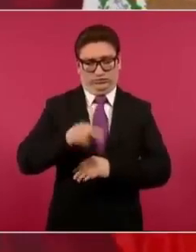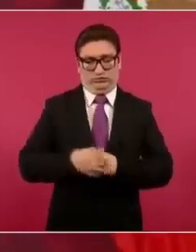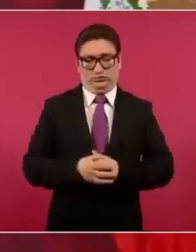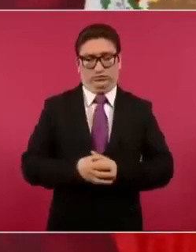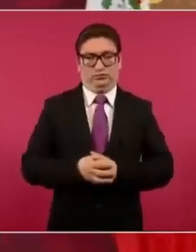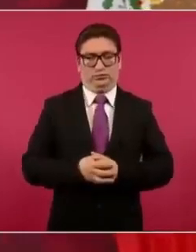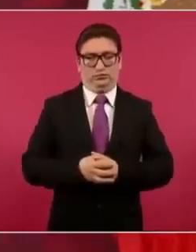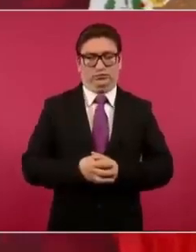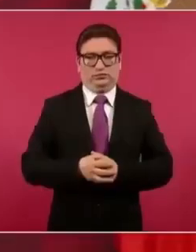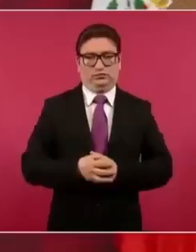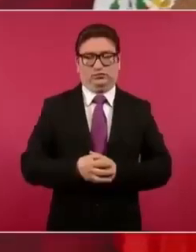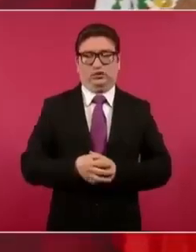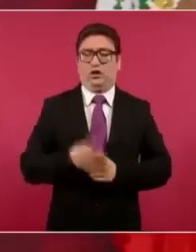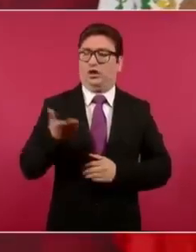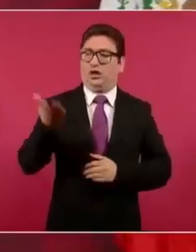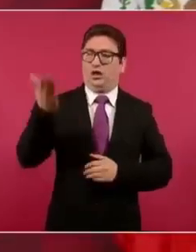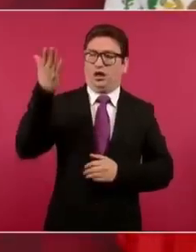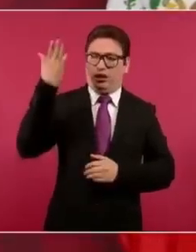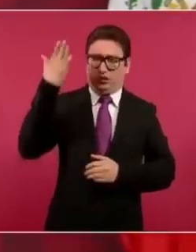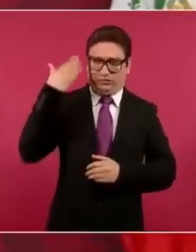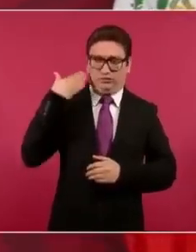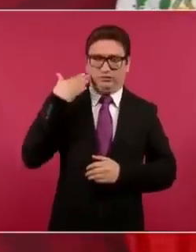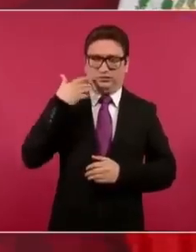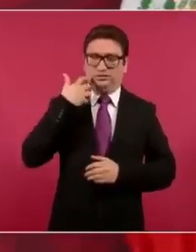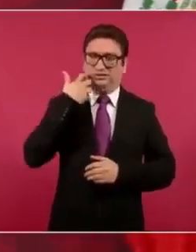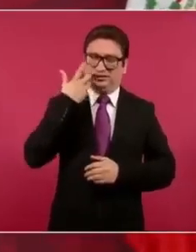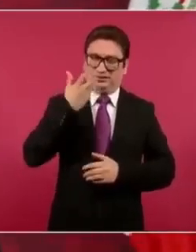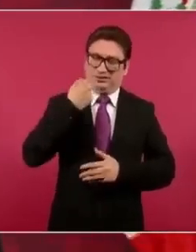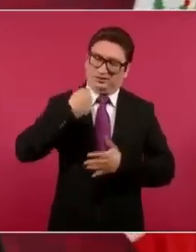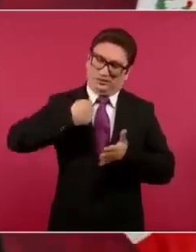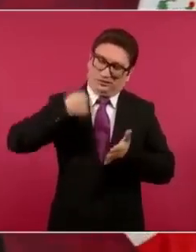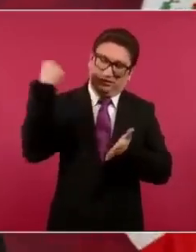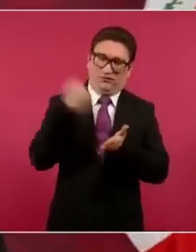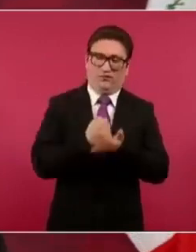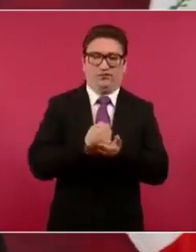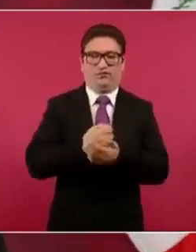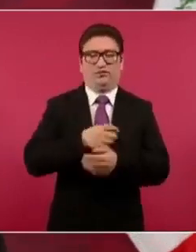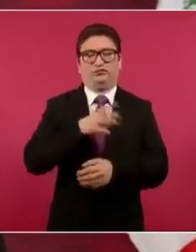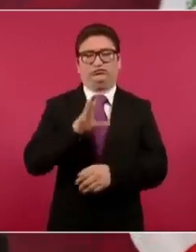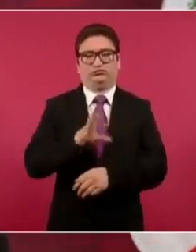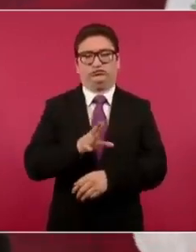como sucedía cuando querían imponer la llamada reforma educativa,